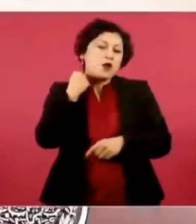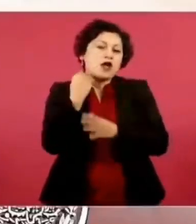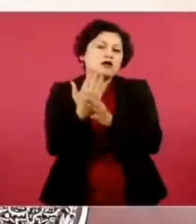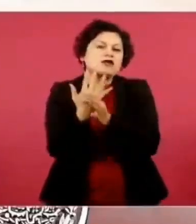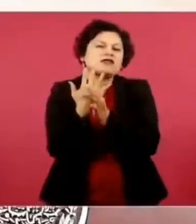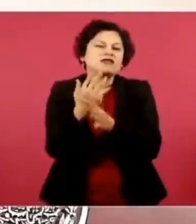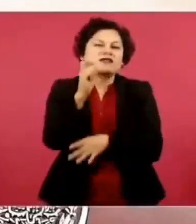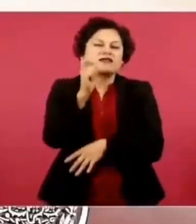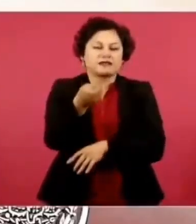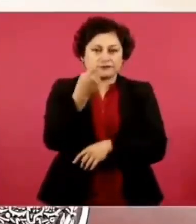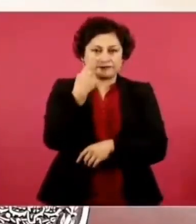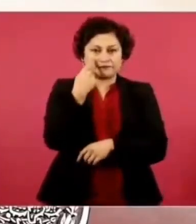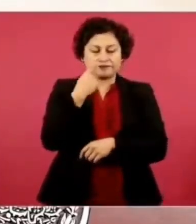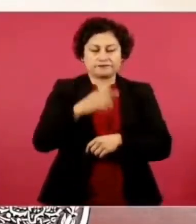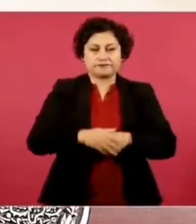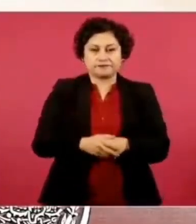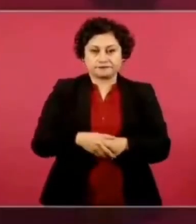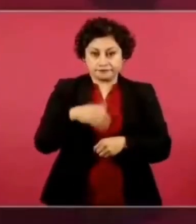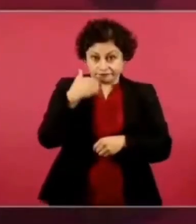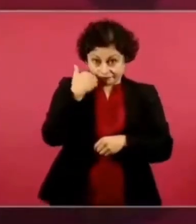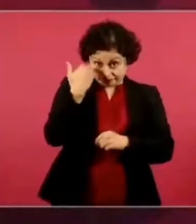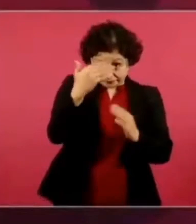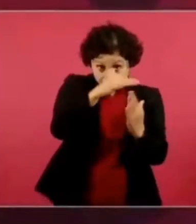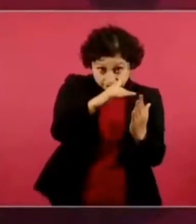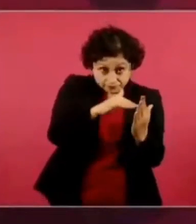¿Quiere que le lea el artículo?